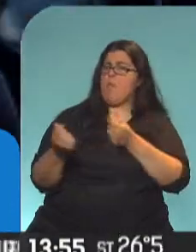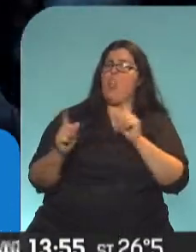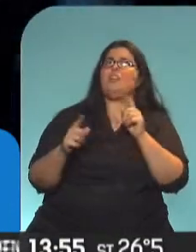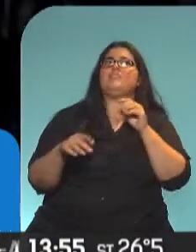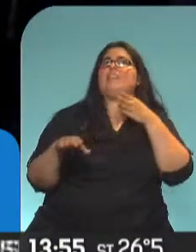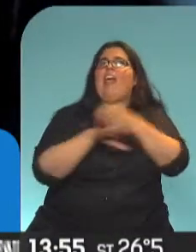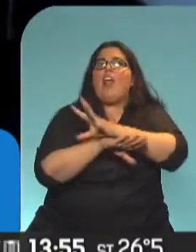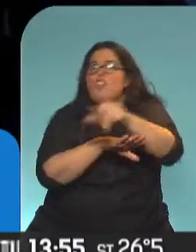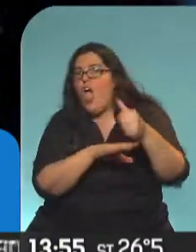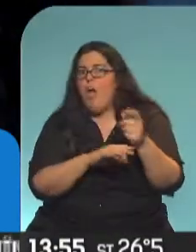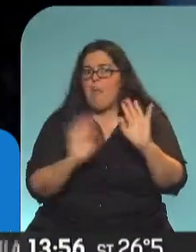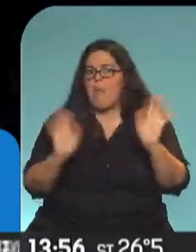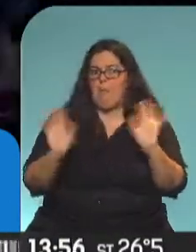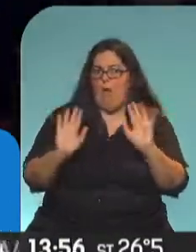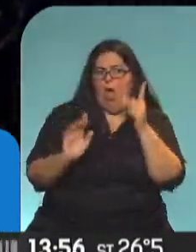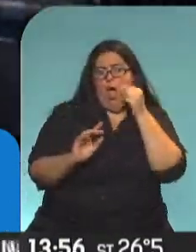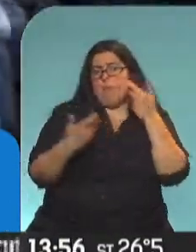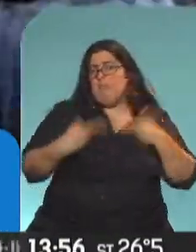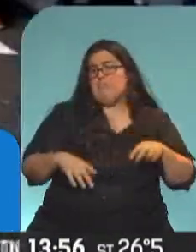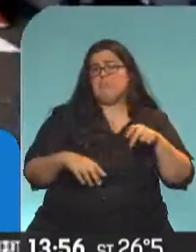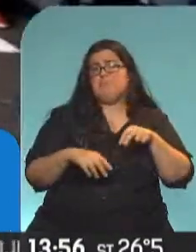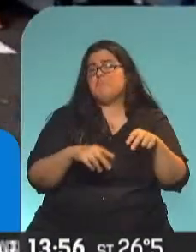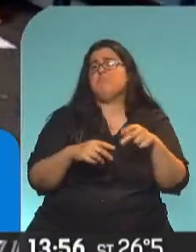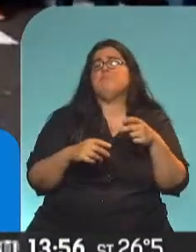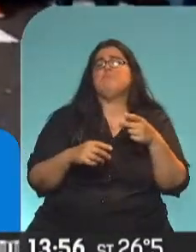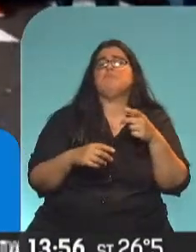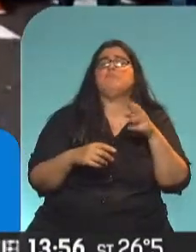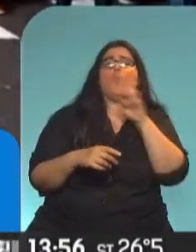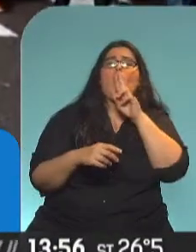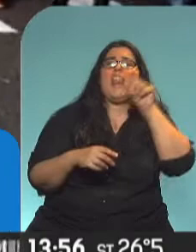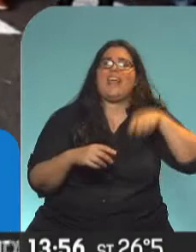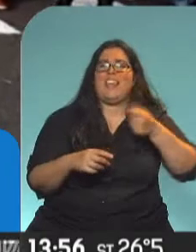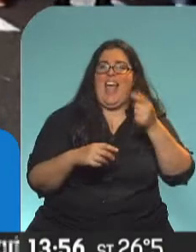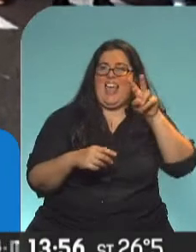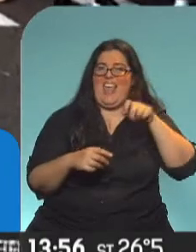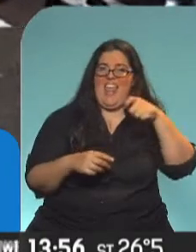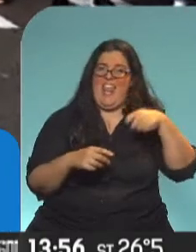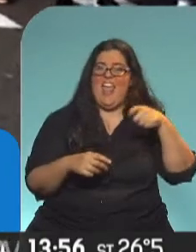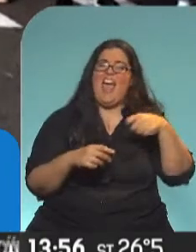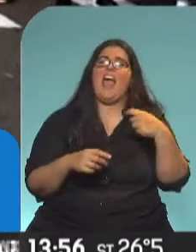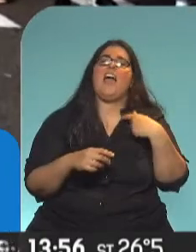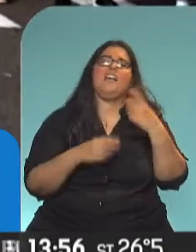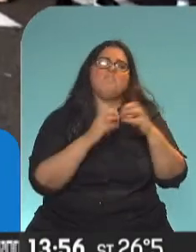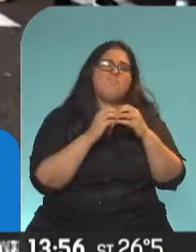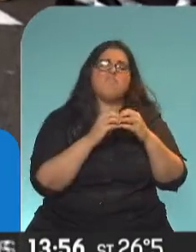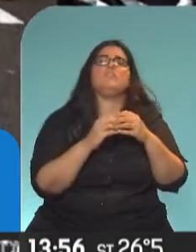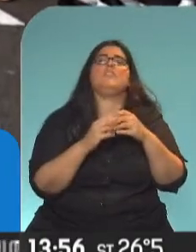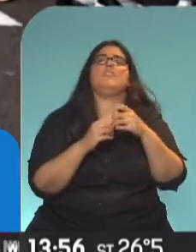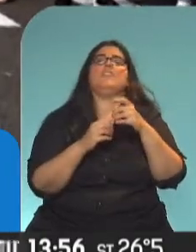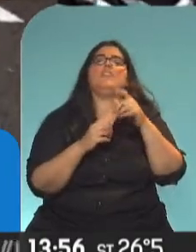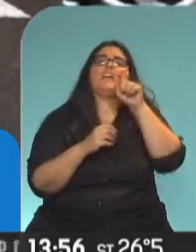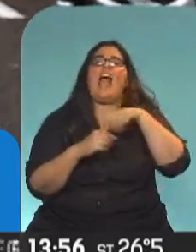robar. No. Digamos, un hombre que en un momento tiene una discusión con la cajera llama a la gente de seguridad y los agentes de